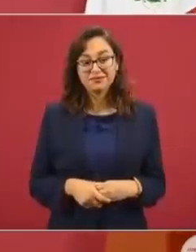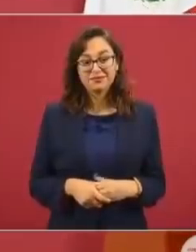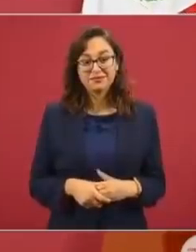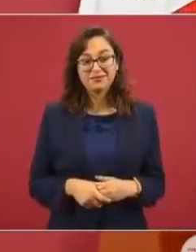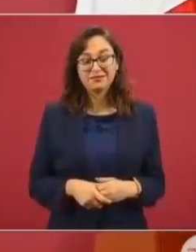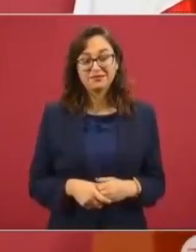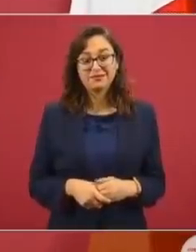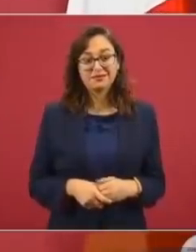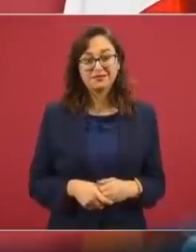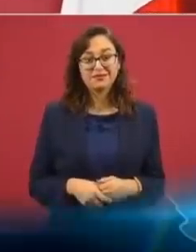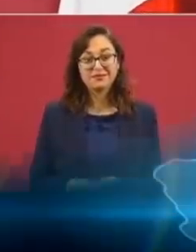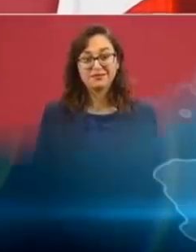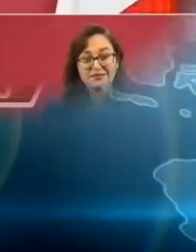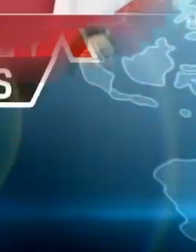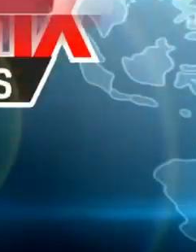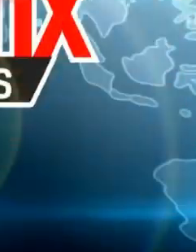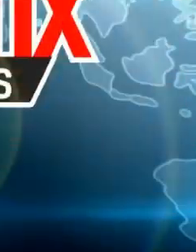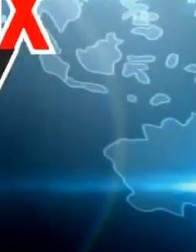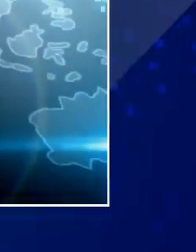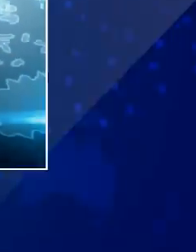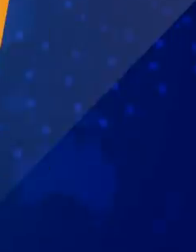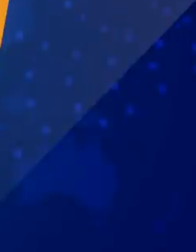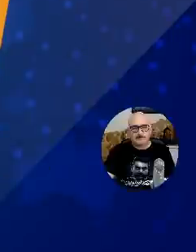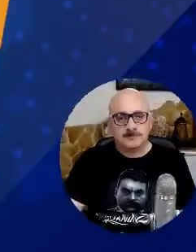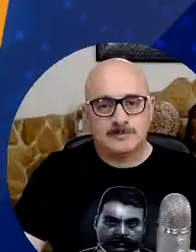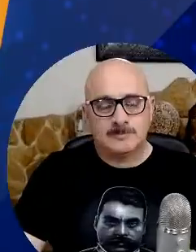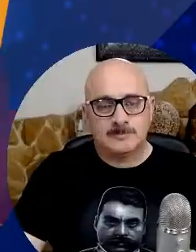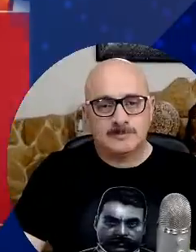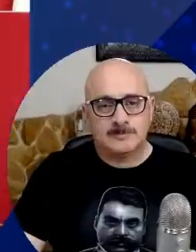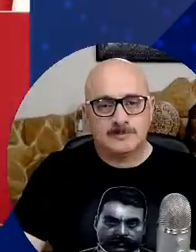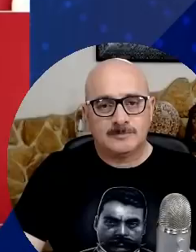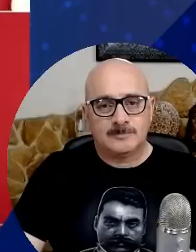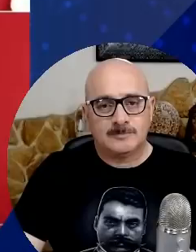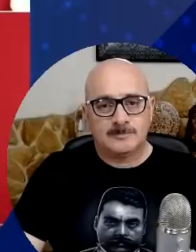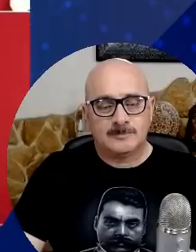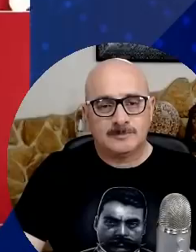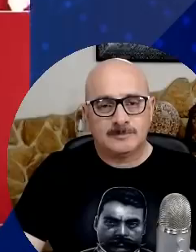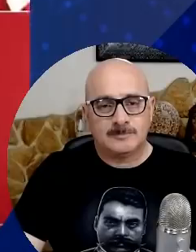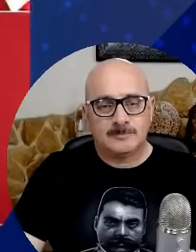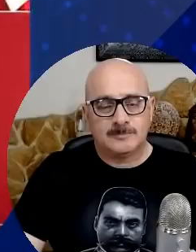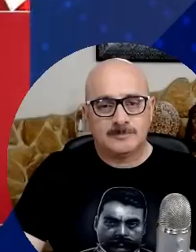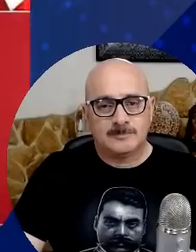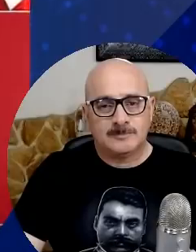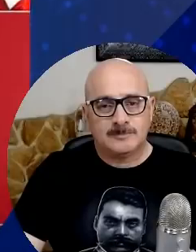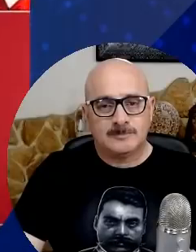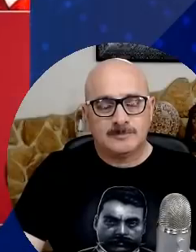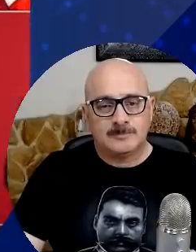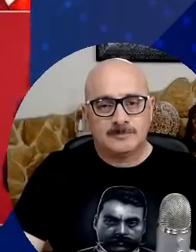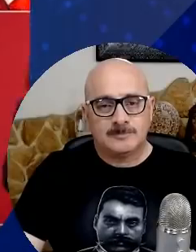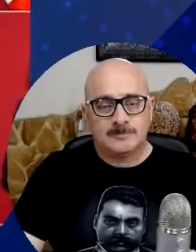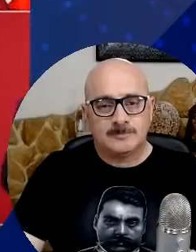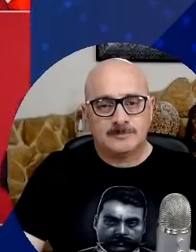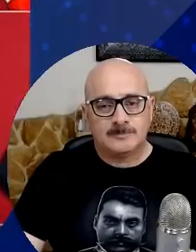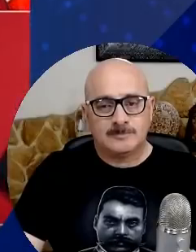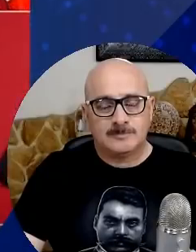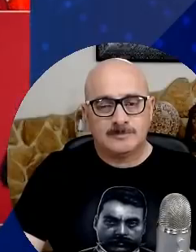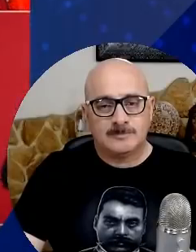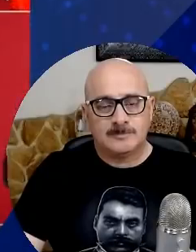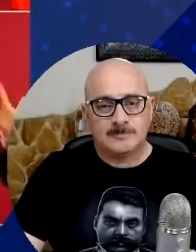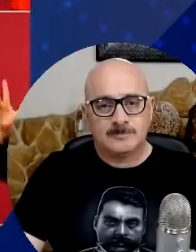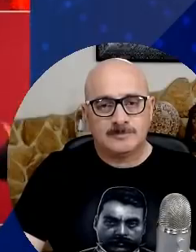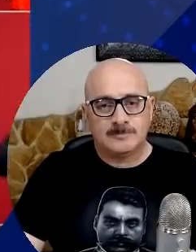no es lo usual, eso está cambiando, ahora todo es la tabla.